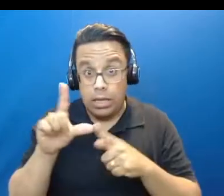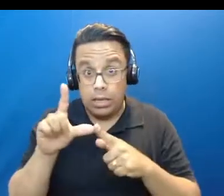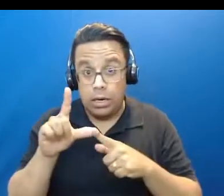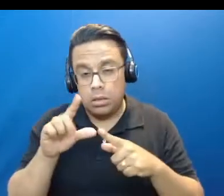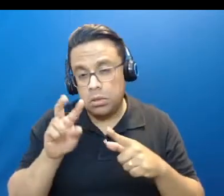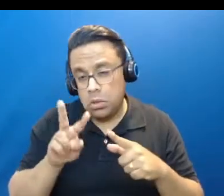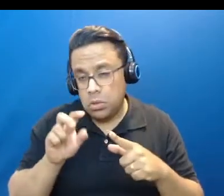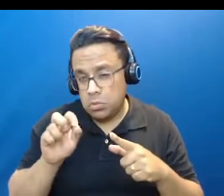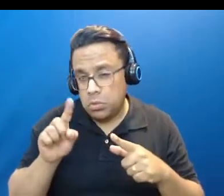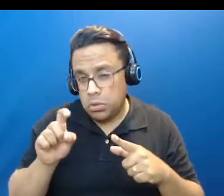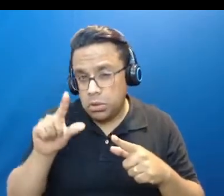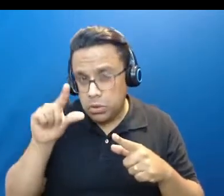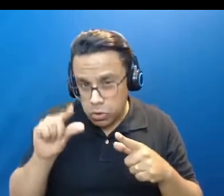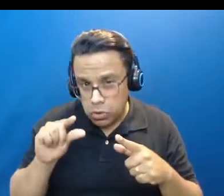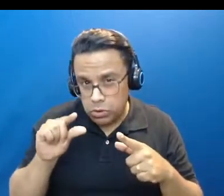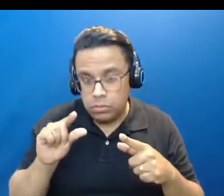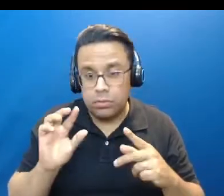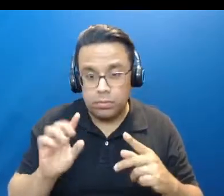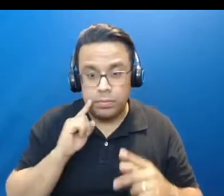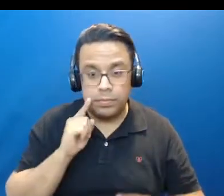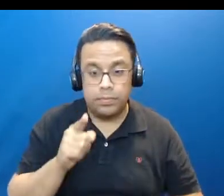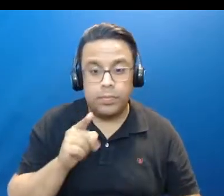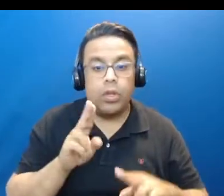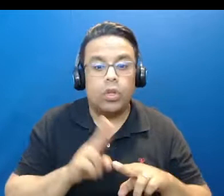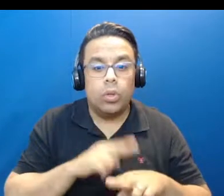Este ángulo de oblicuidad lo voy a dejar normal